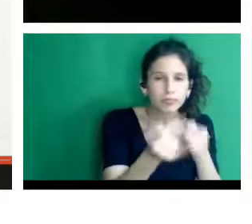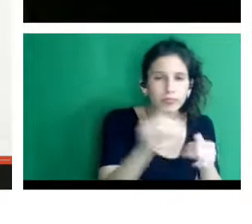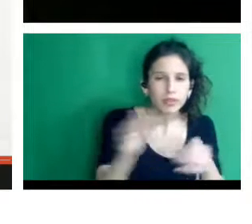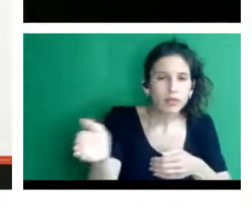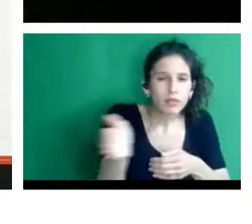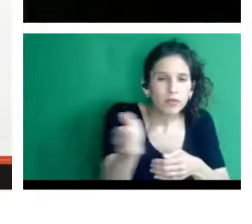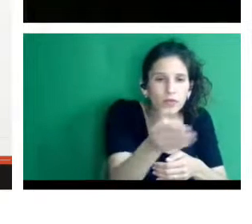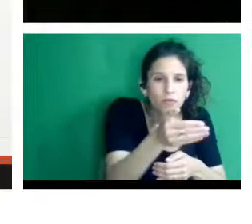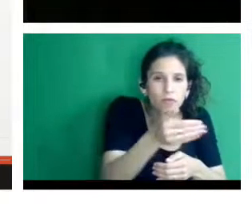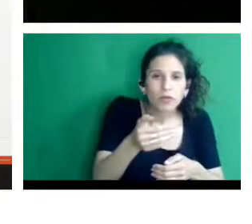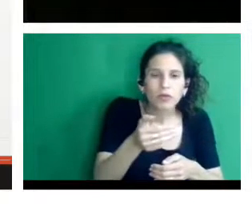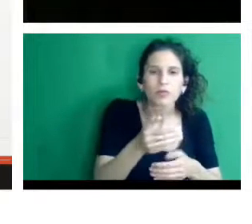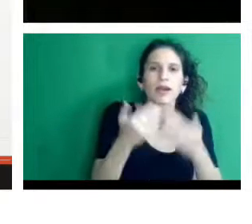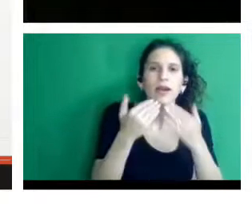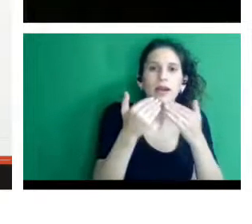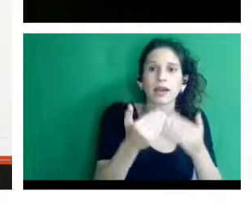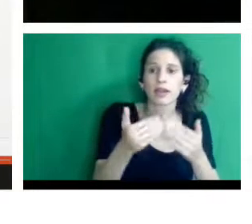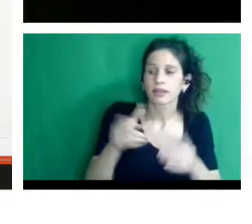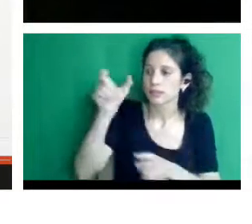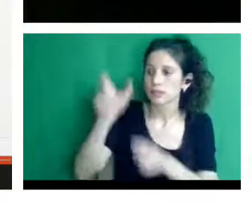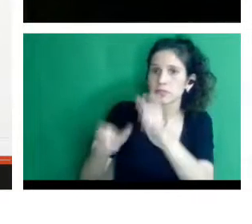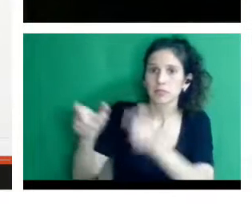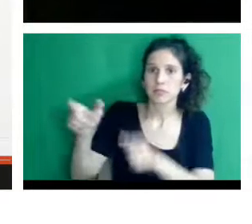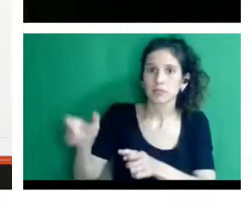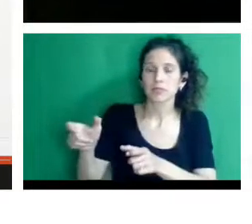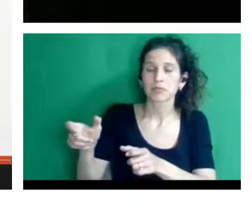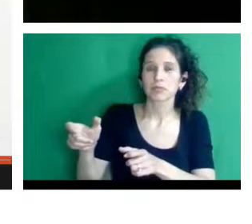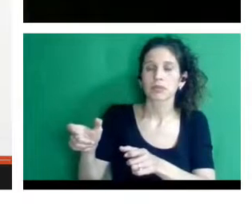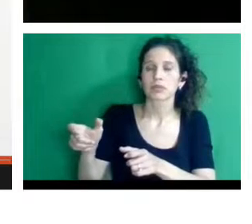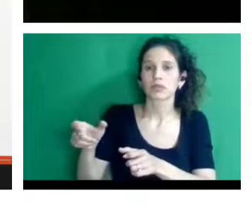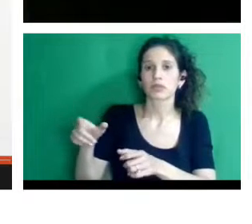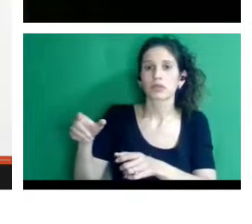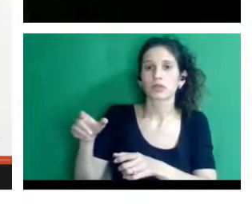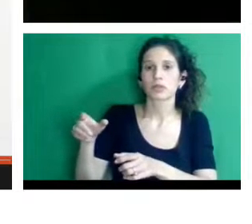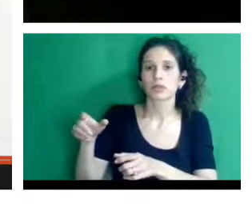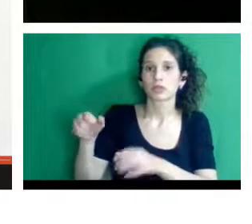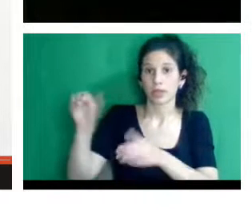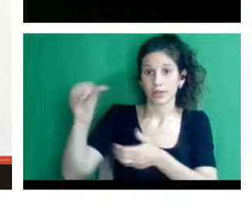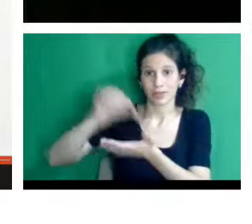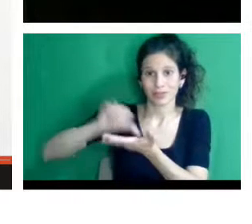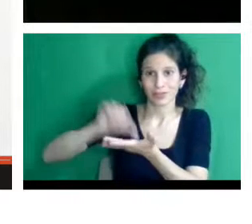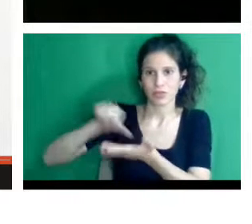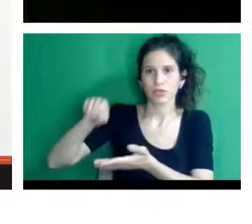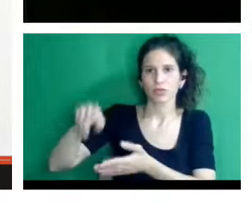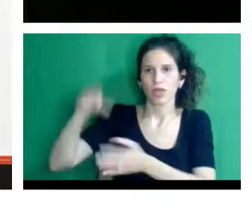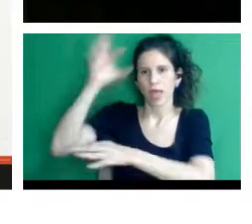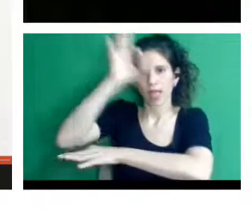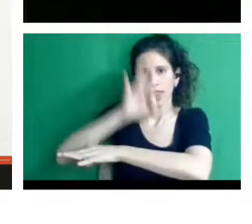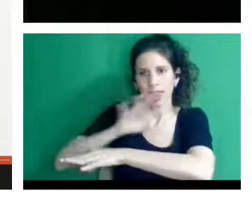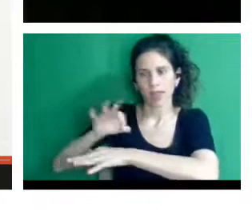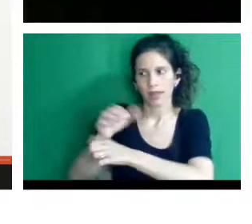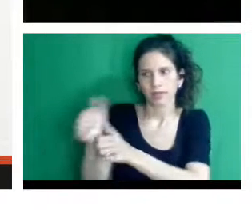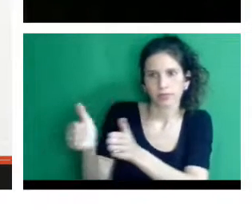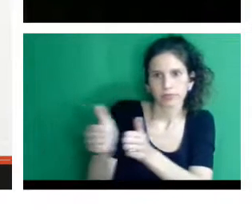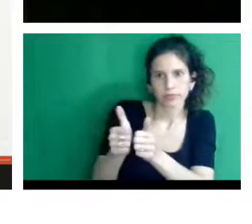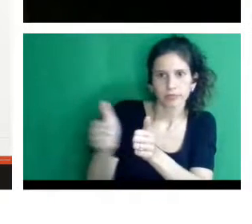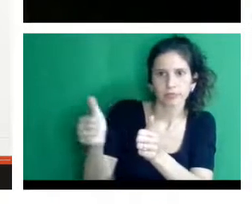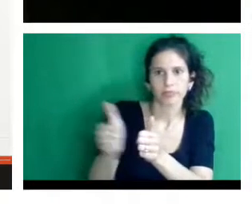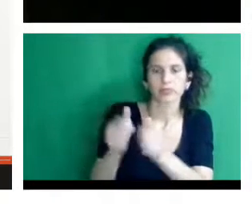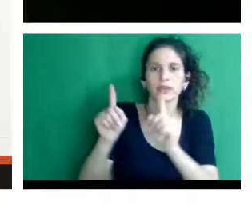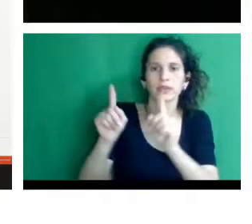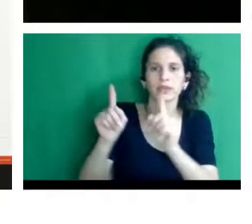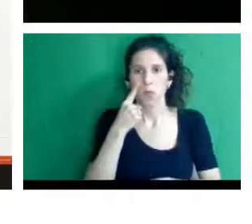de funcionarios del Departamento del Área de Infraestructura de las ciudades, de los municipios, del gremio. ¿Vas otra vez?